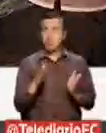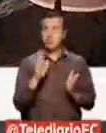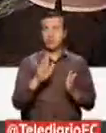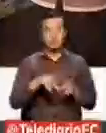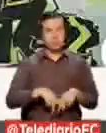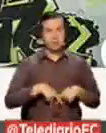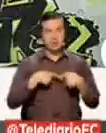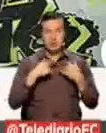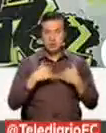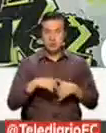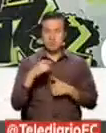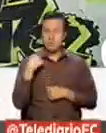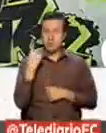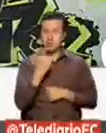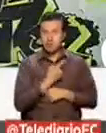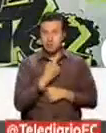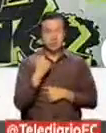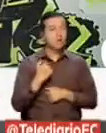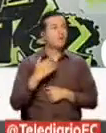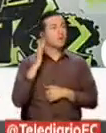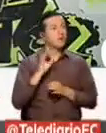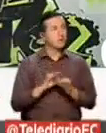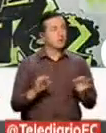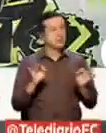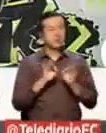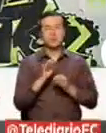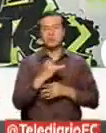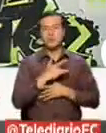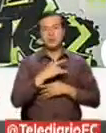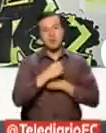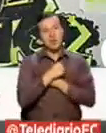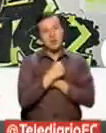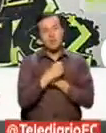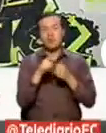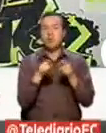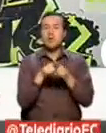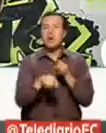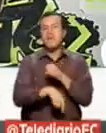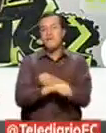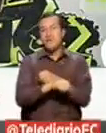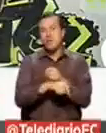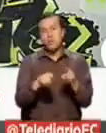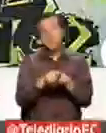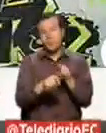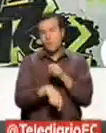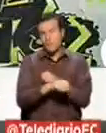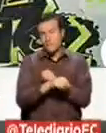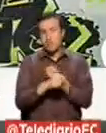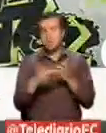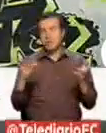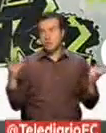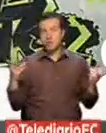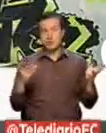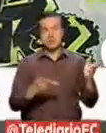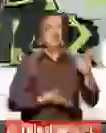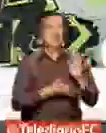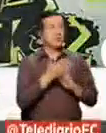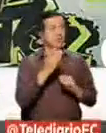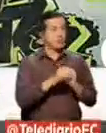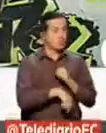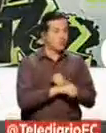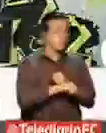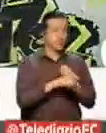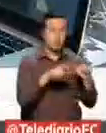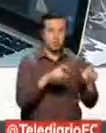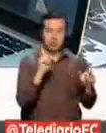forma de vida. Para nosotros más es como una pasión, como el fútbol, o sea, nosotros en vez de ir a la cancha, nosotros vamos